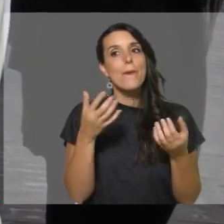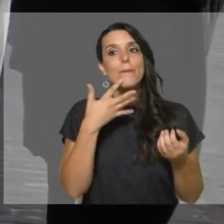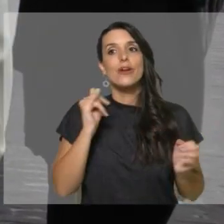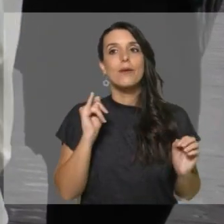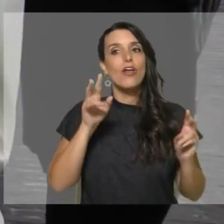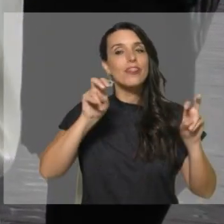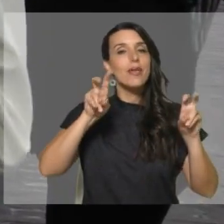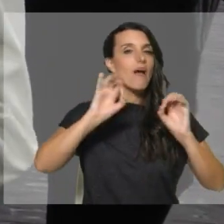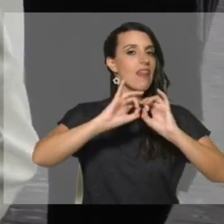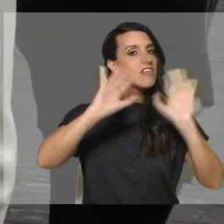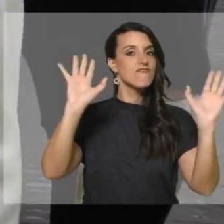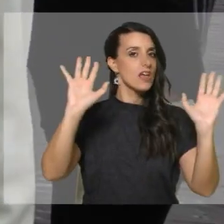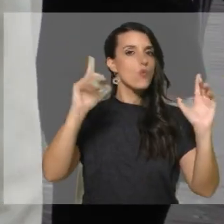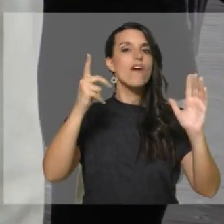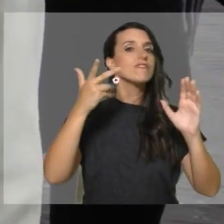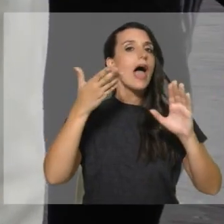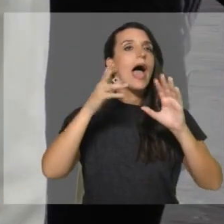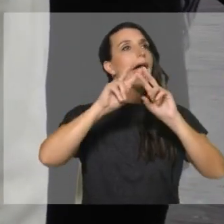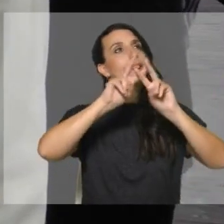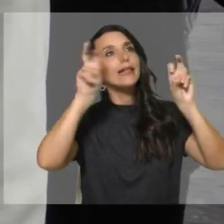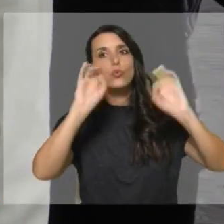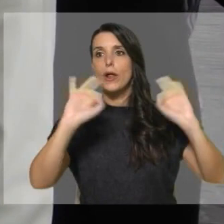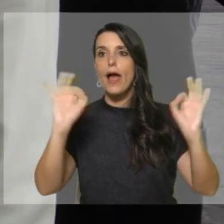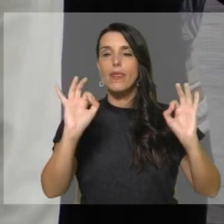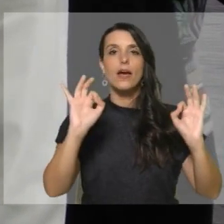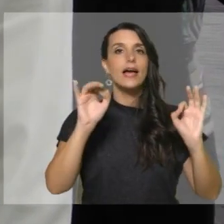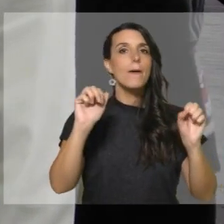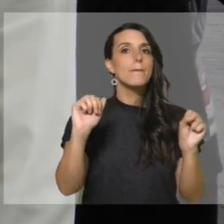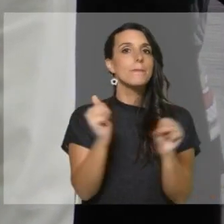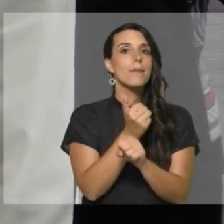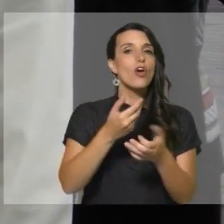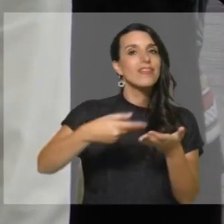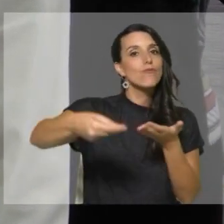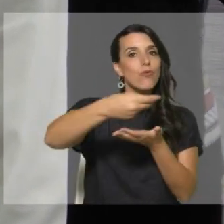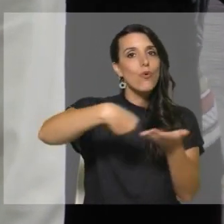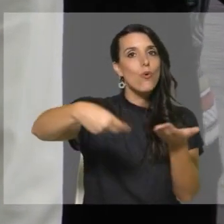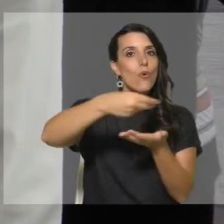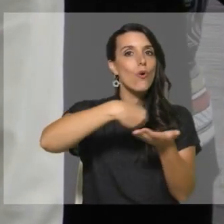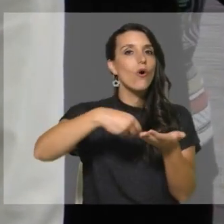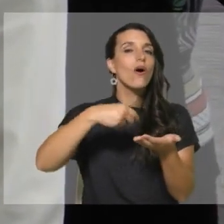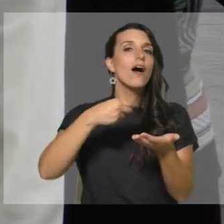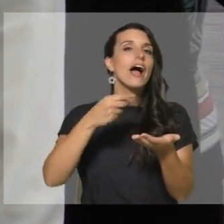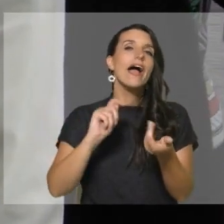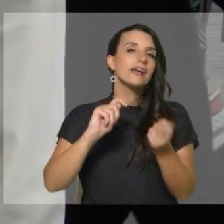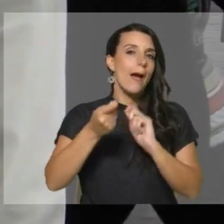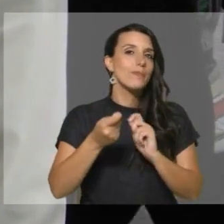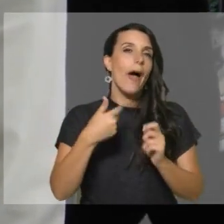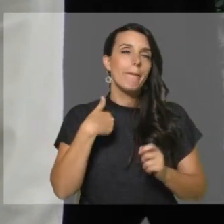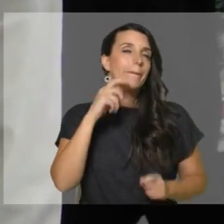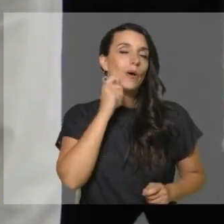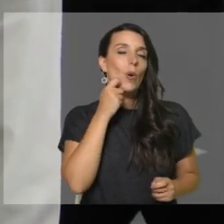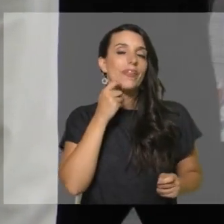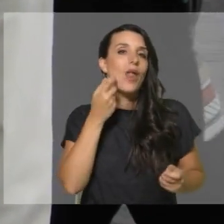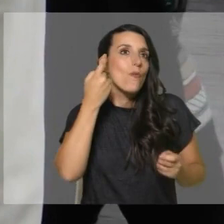de temática libre, ¿no? Hay una premisa. Exactamente. Este premio de ilustración, decidimos hacer algunos cambios. Siempre nos gusta como